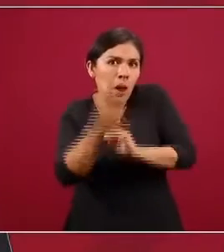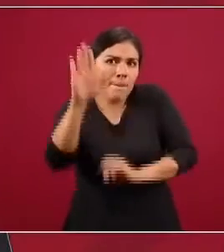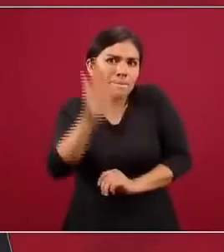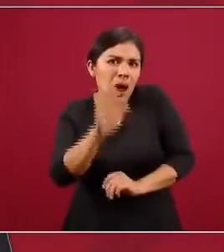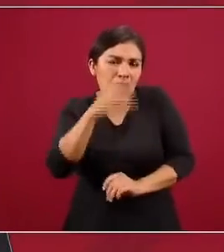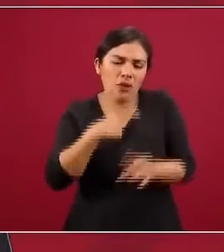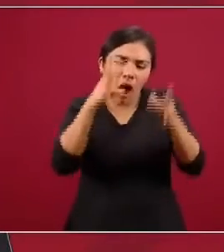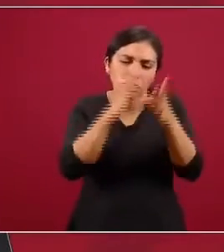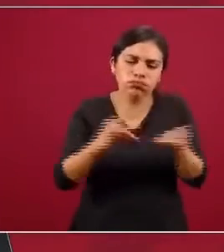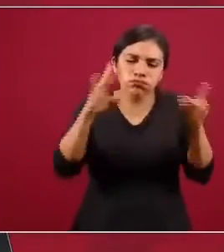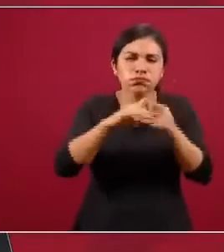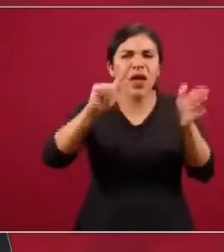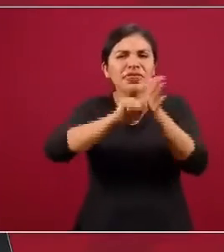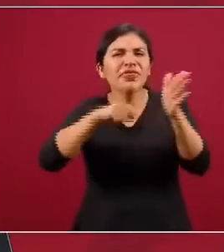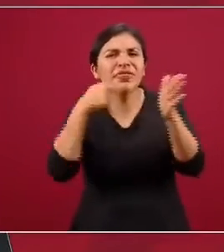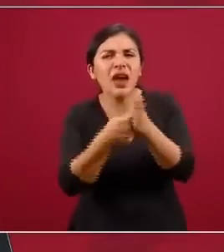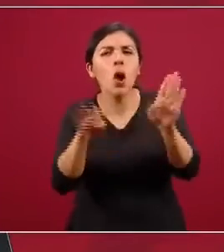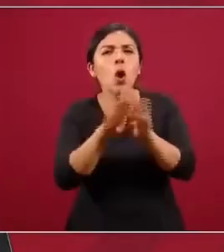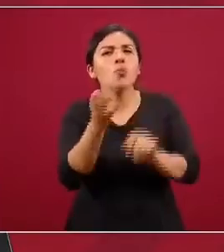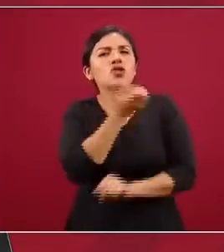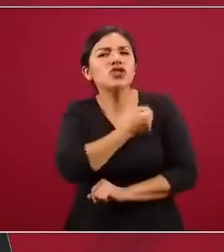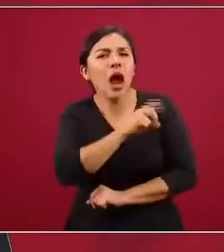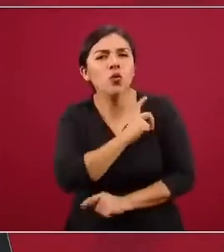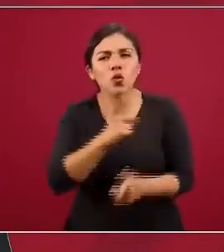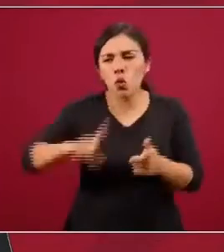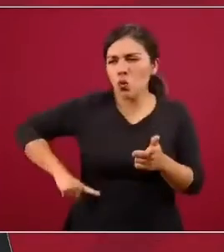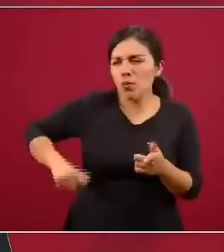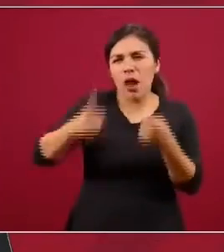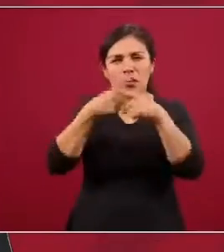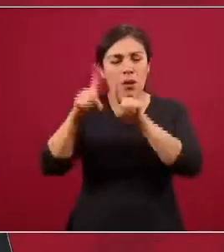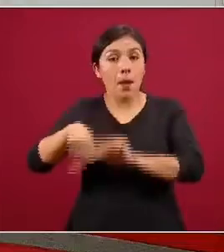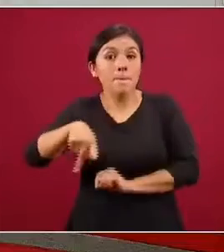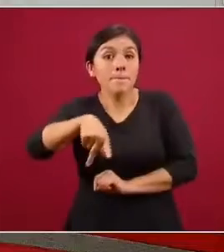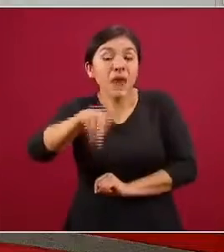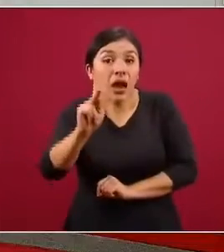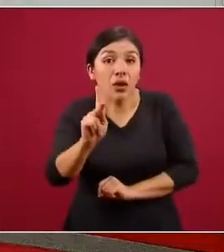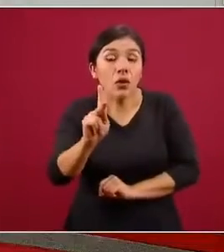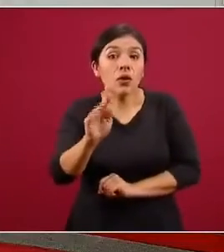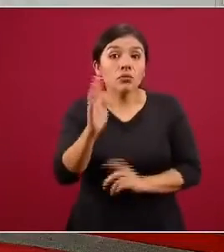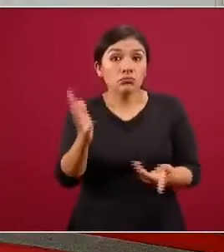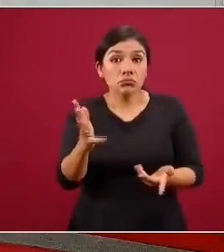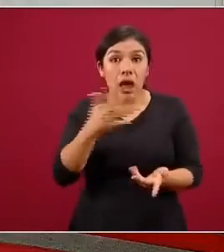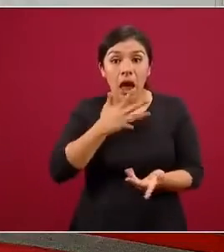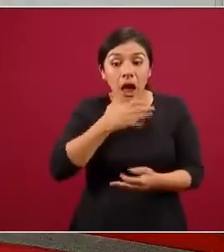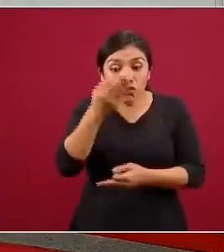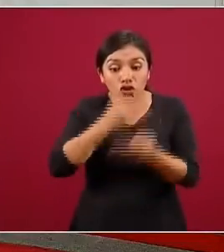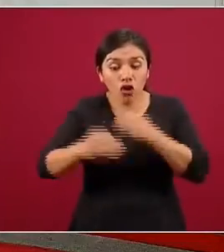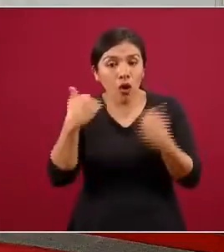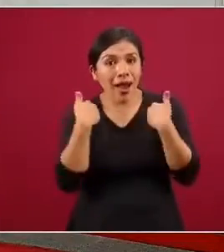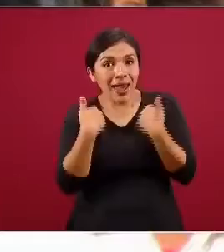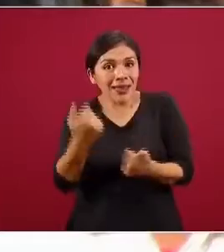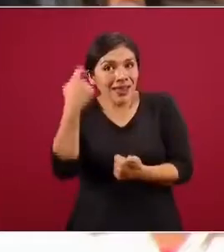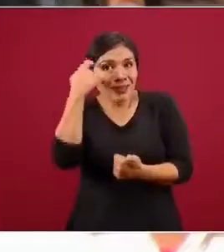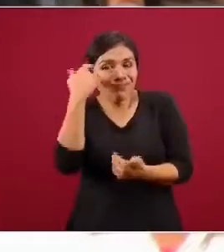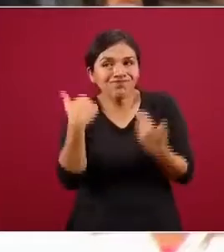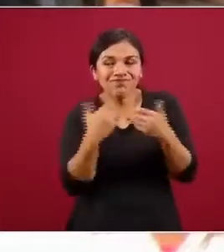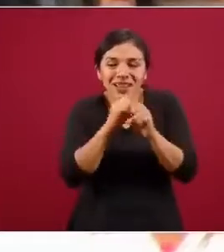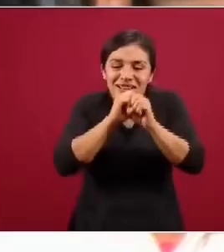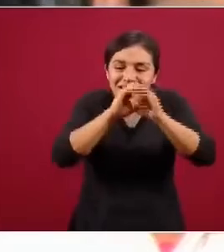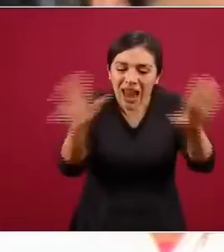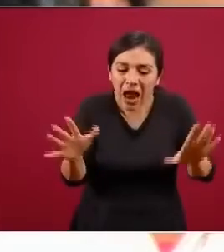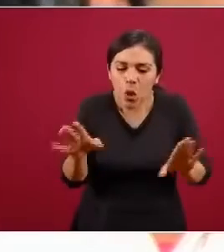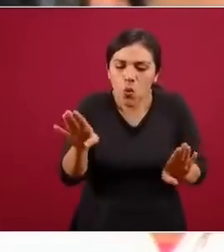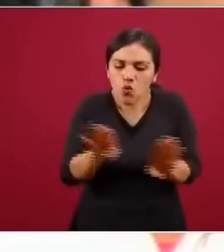muy técnicos, como los aspectos de la salud pública, pero en la medida en que tengamos una conciencia clara de